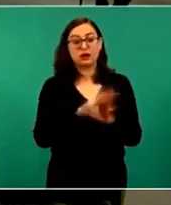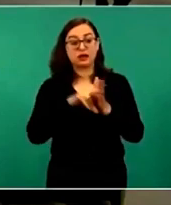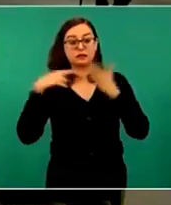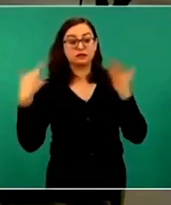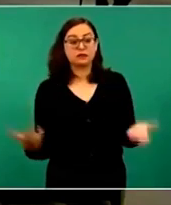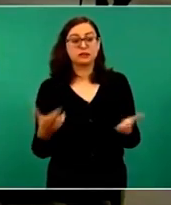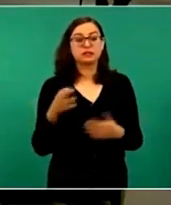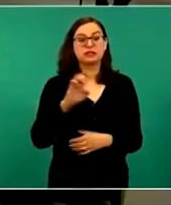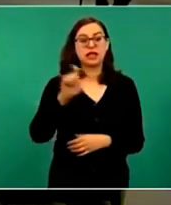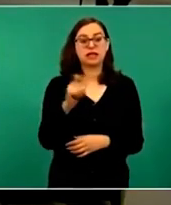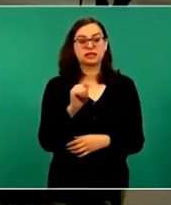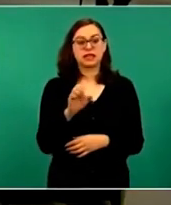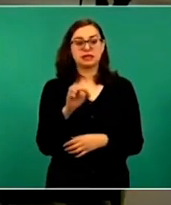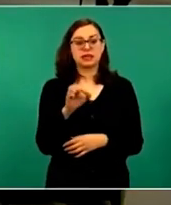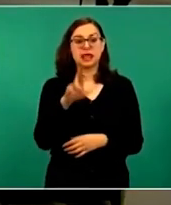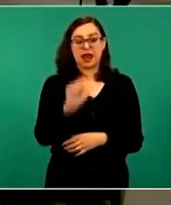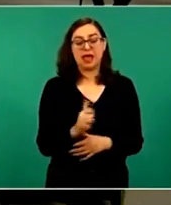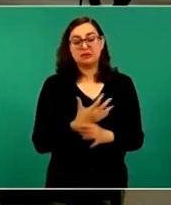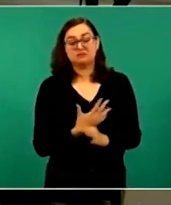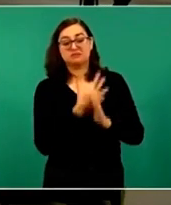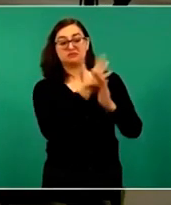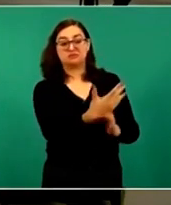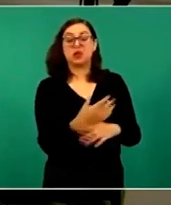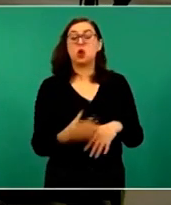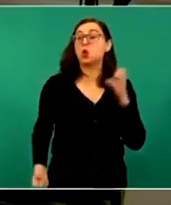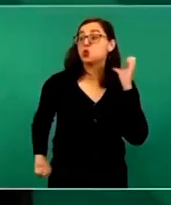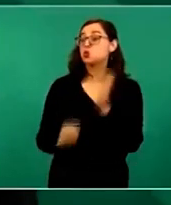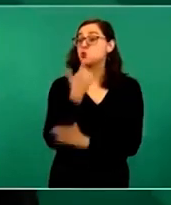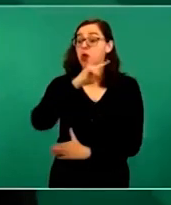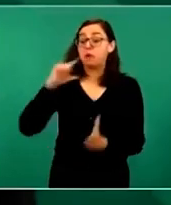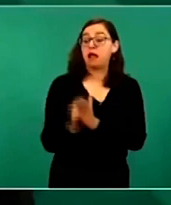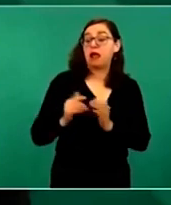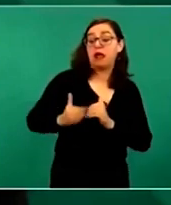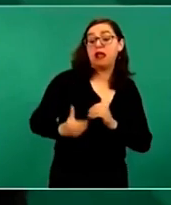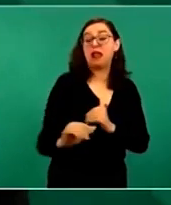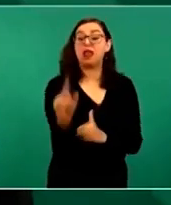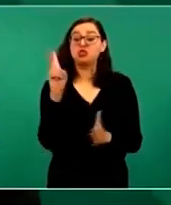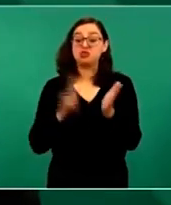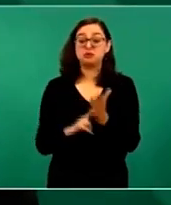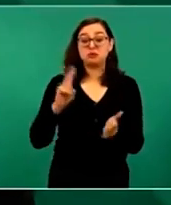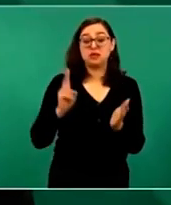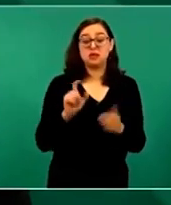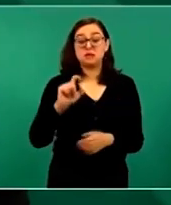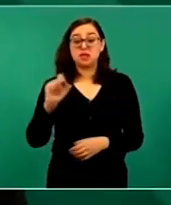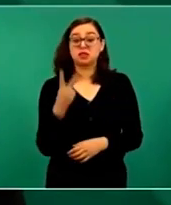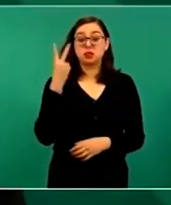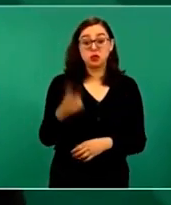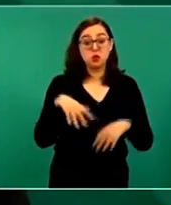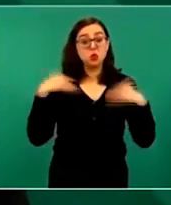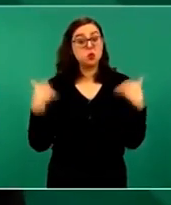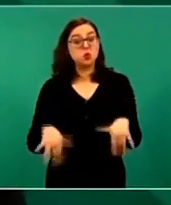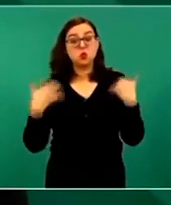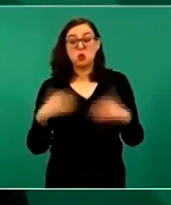publicó una nota en la que afirmó que la nueva miscelánea fiscal para 2022 planea la imposición de